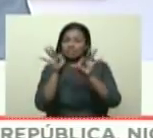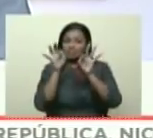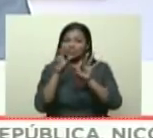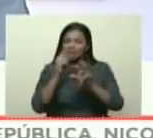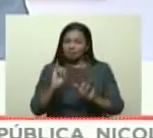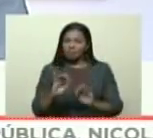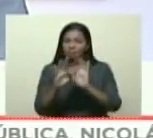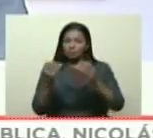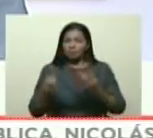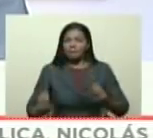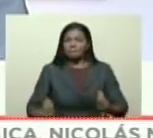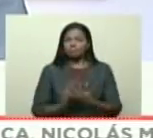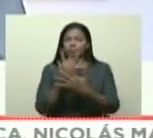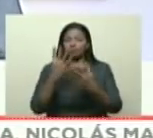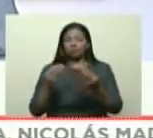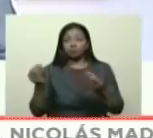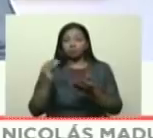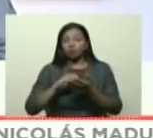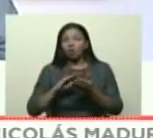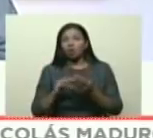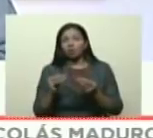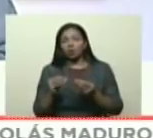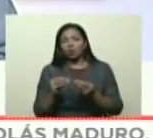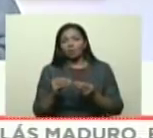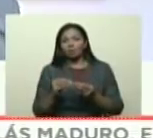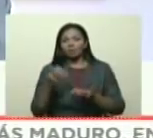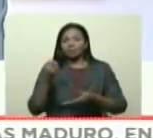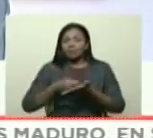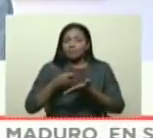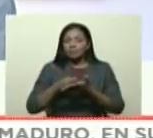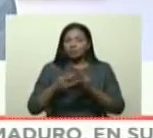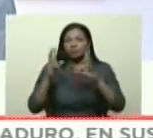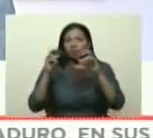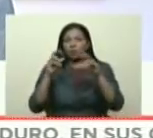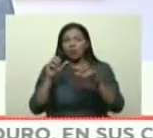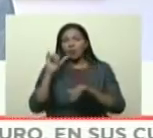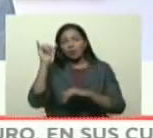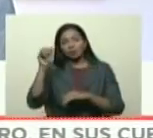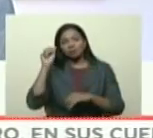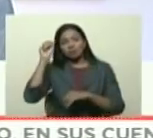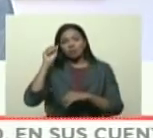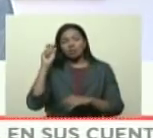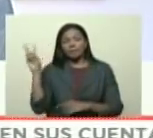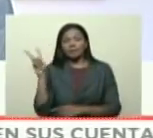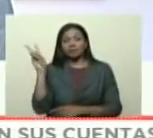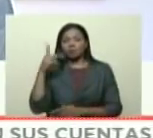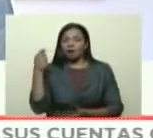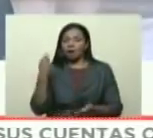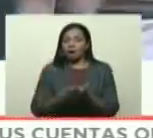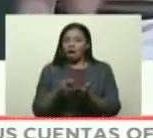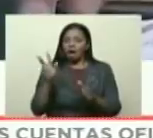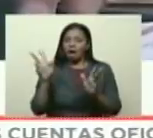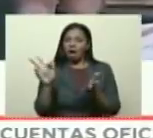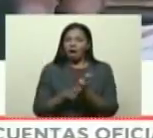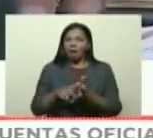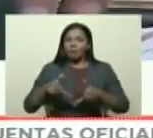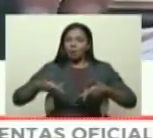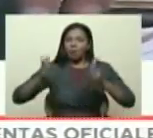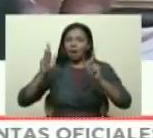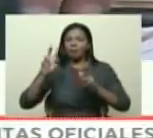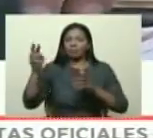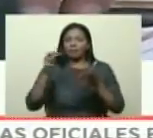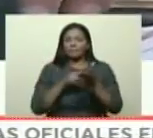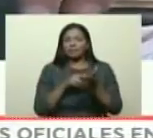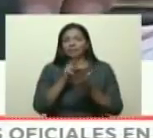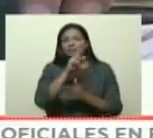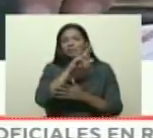de impulso, reimpulso y de inversión en el nuevo cine venezolano. Vamos a aprobar estos recursos, 3.300